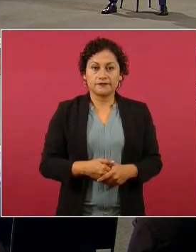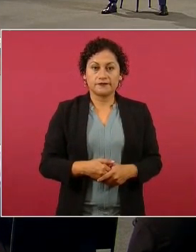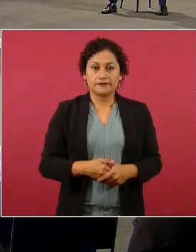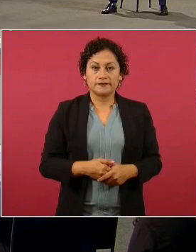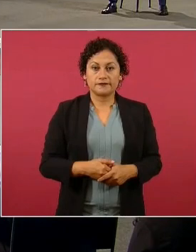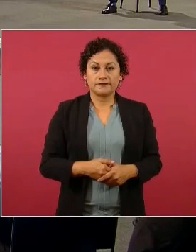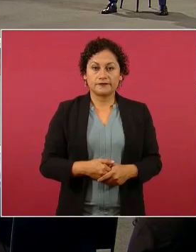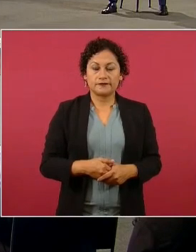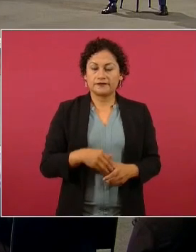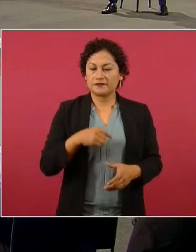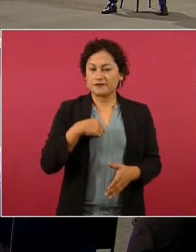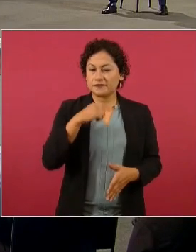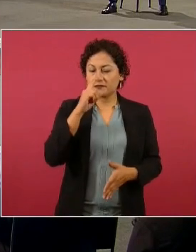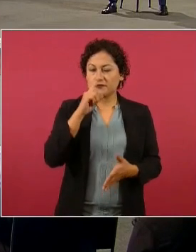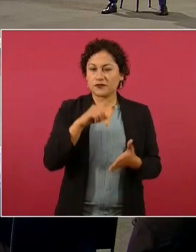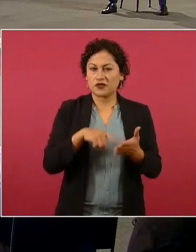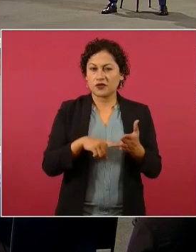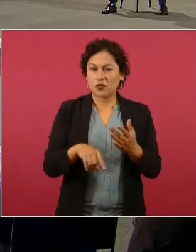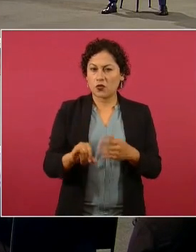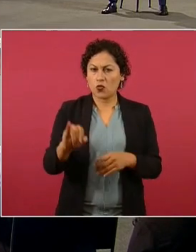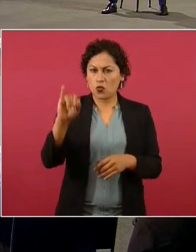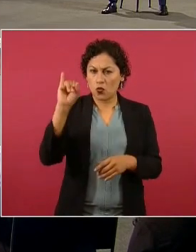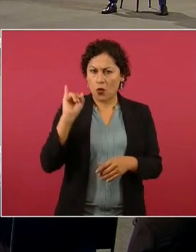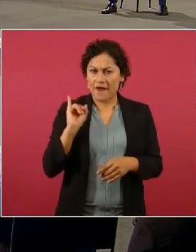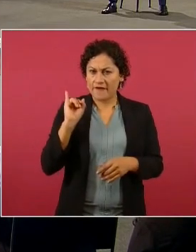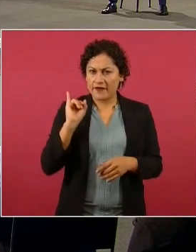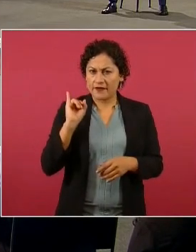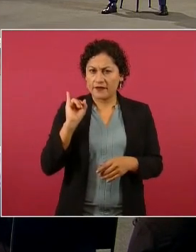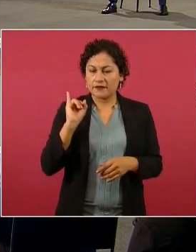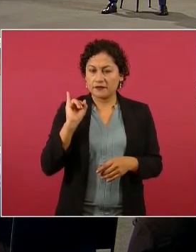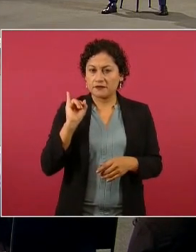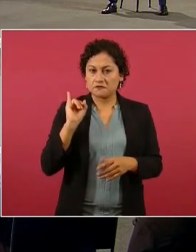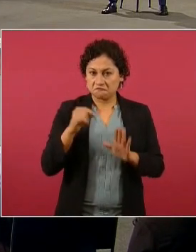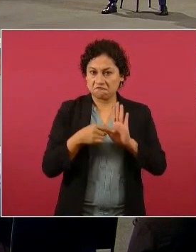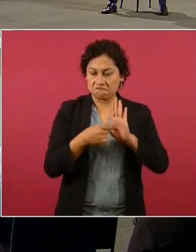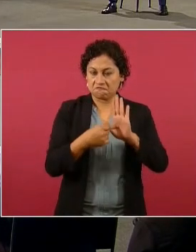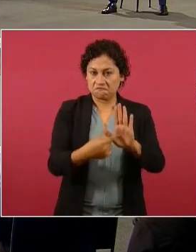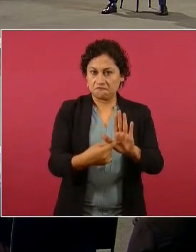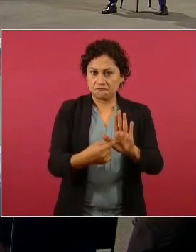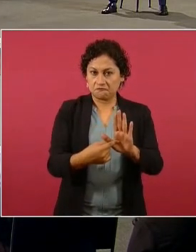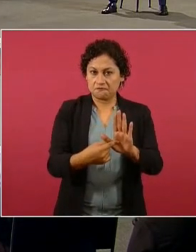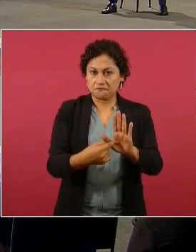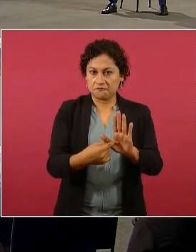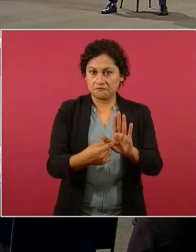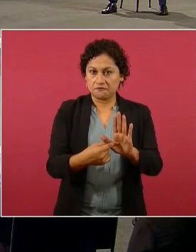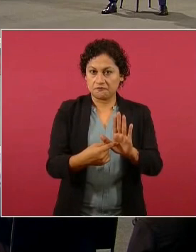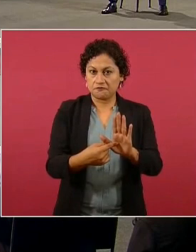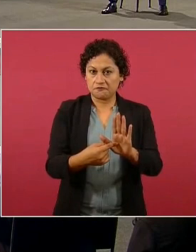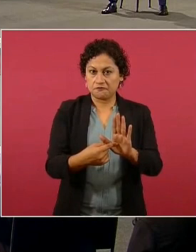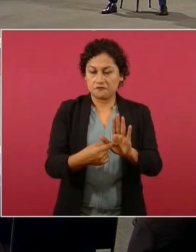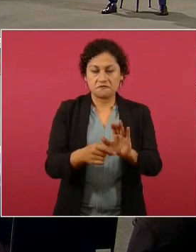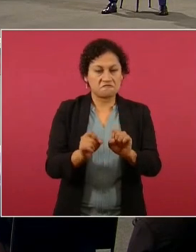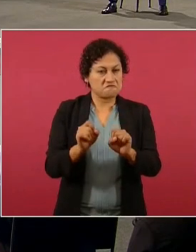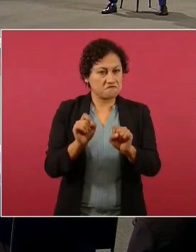creo que fue el jueves anterior que presentamos la misma